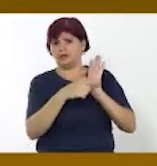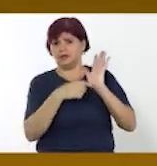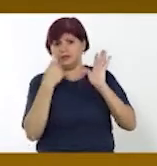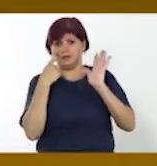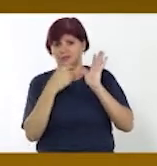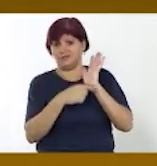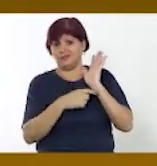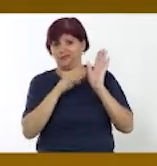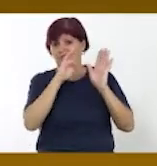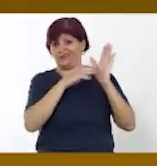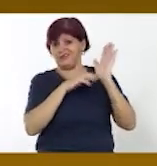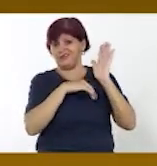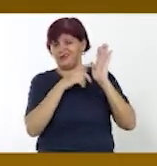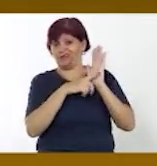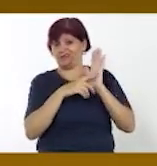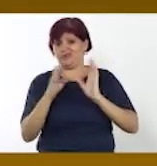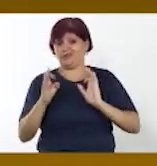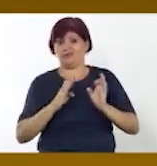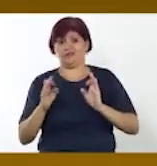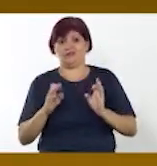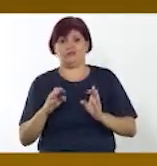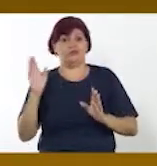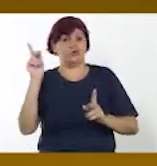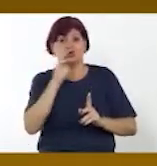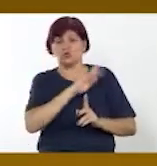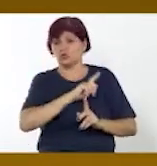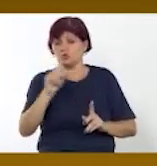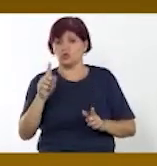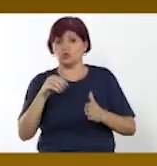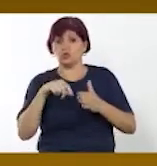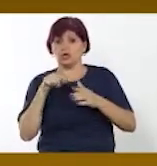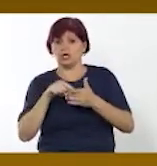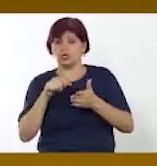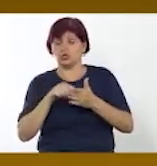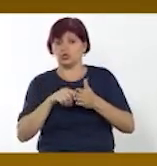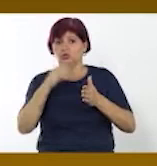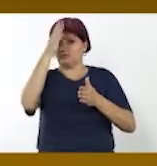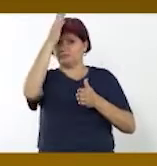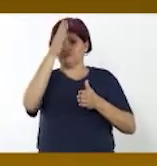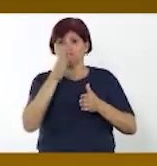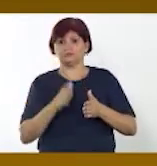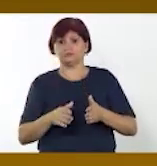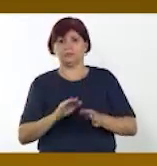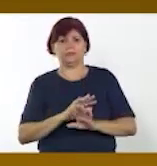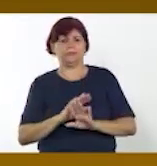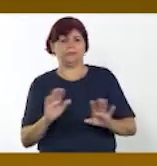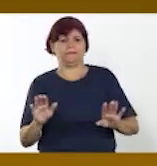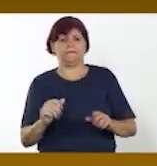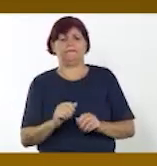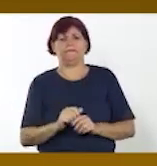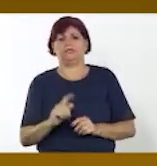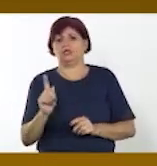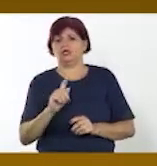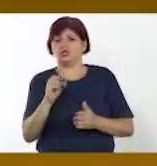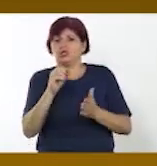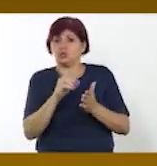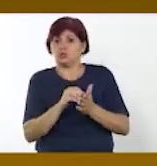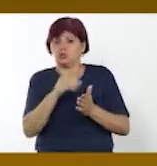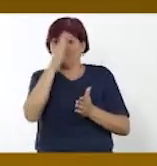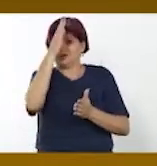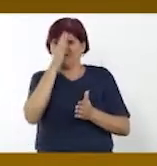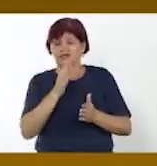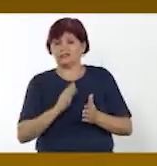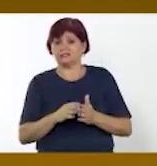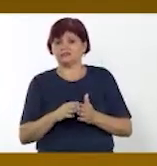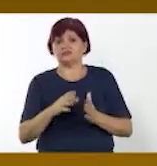La imagen pasa lo mismo. Observen que la gráfica de la función jamás toca al eje de las ordenadas, ¿de acuerdo? Por lo tanto,